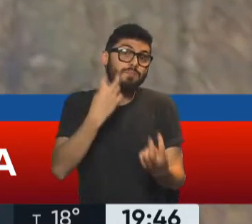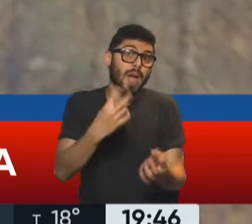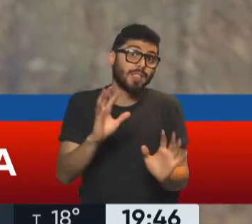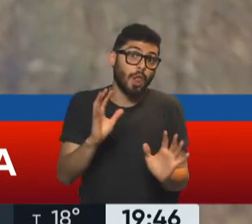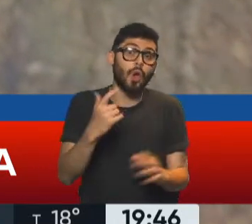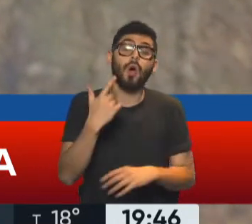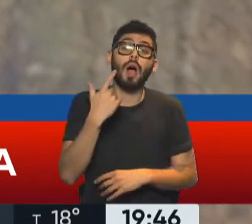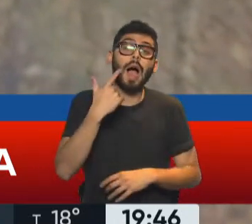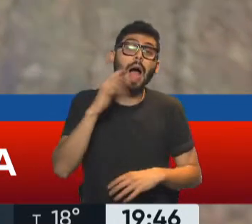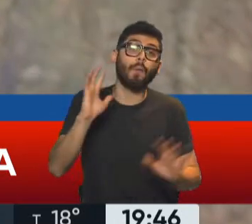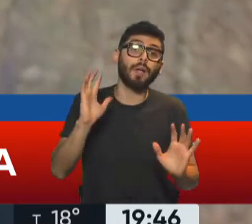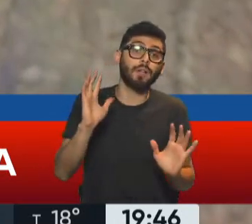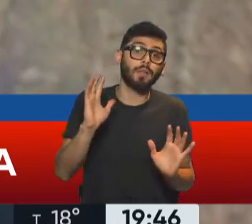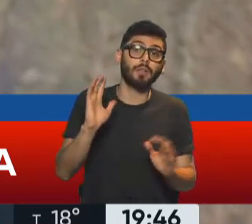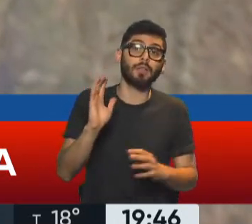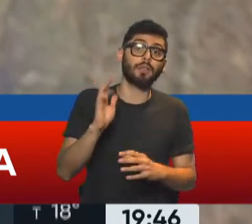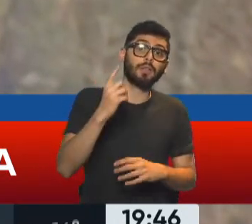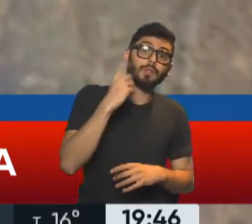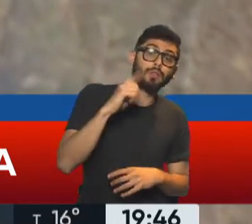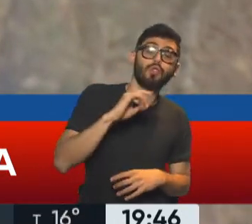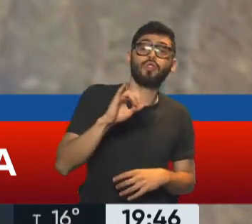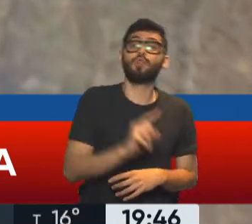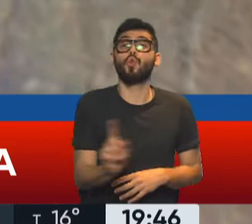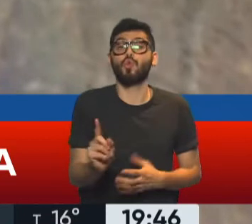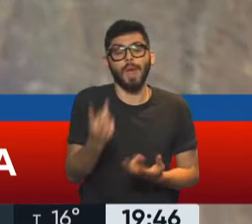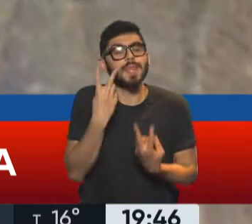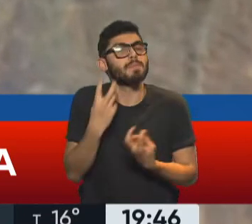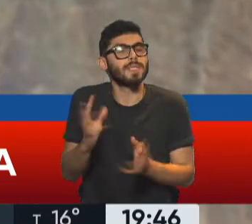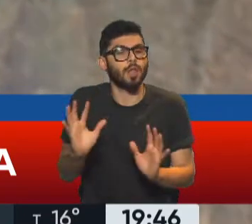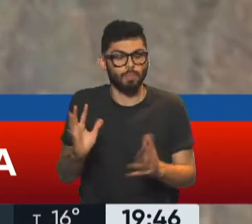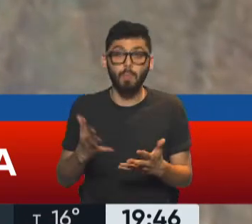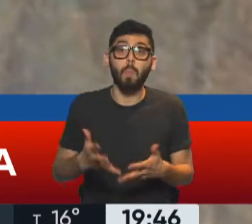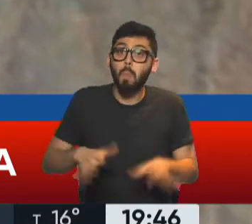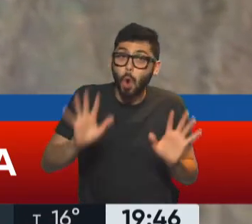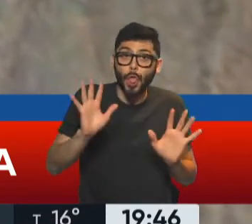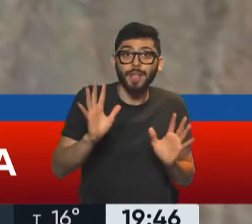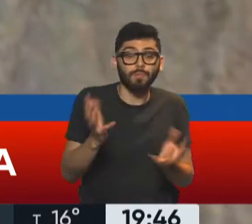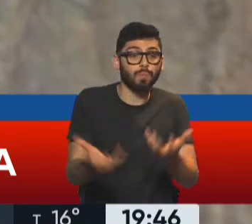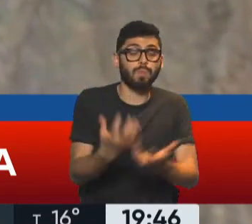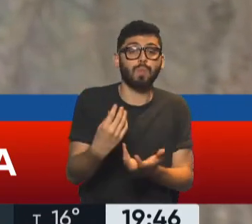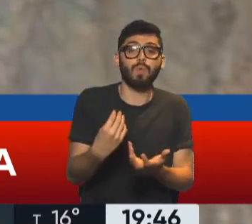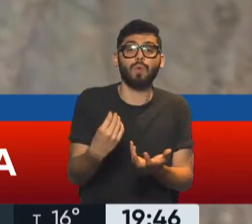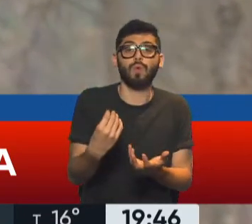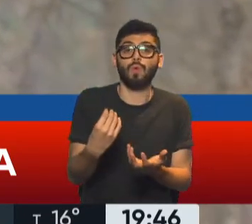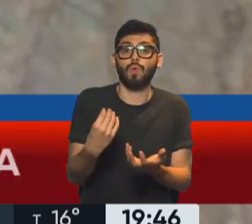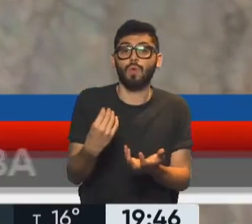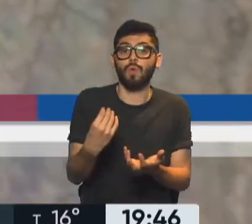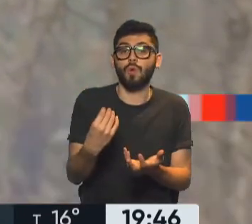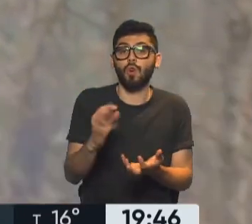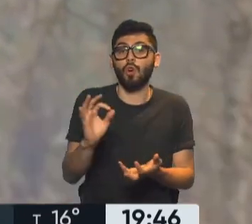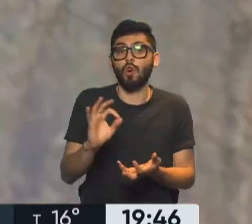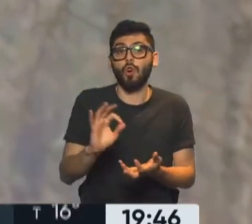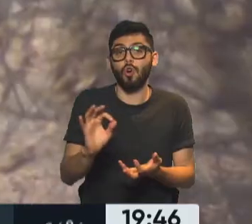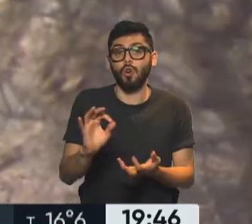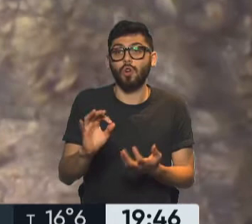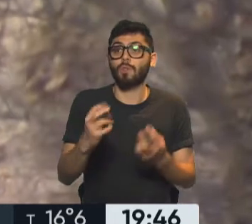para determinar el origen de los fuegos. Pueden ser que hayan sido por el tema, bueno, mantenimiento de